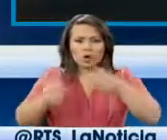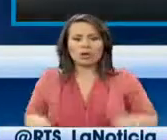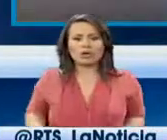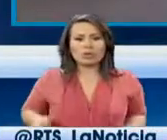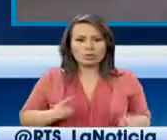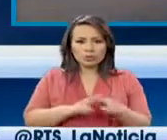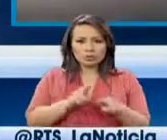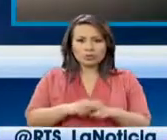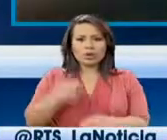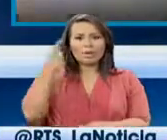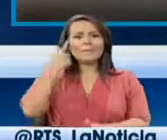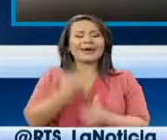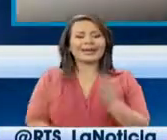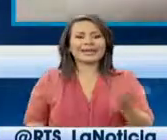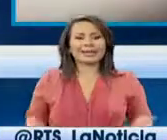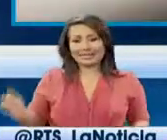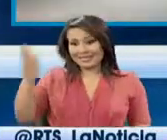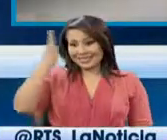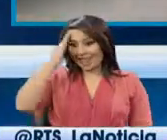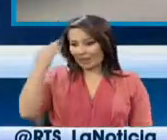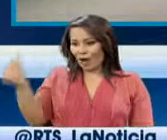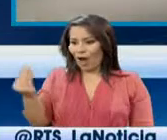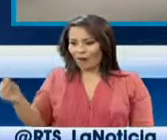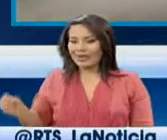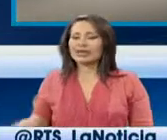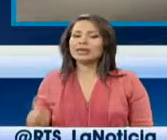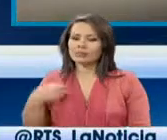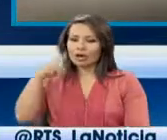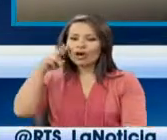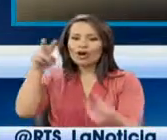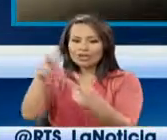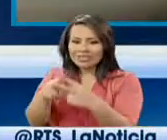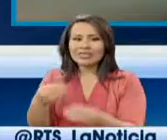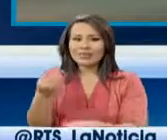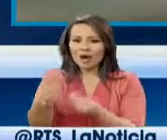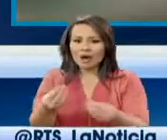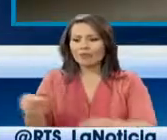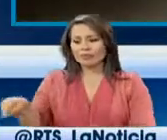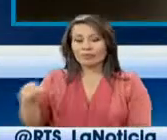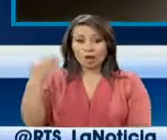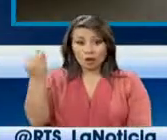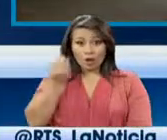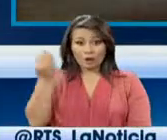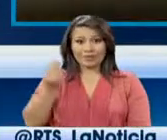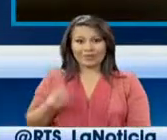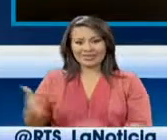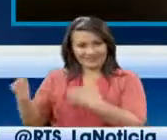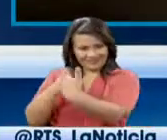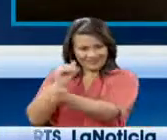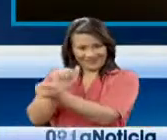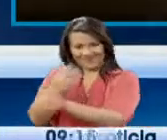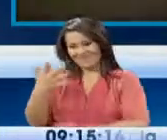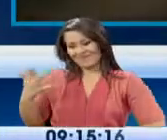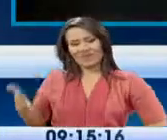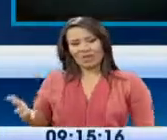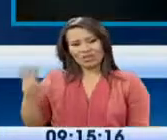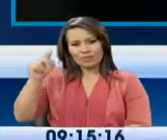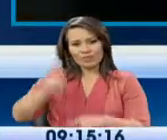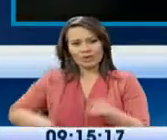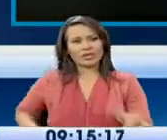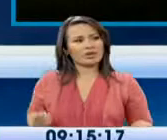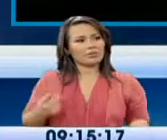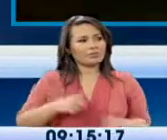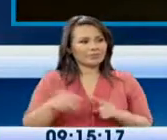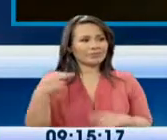además porque saben que a través de ellos no encontrarán sentencia para ellos. Lo más grave, Hugo, y lo hemos denunciado en